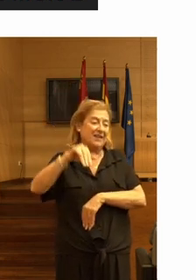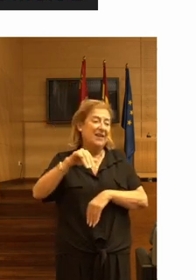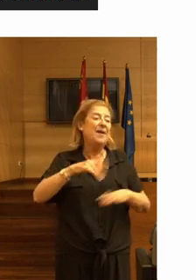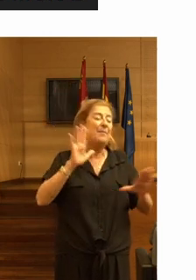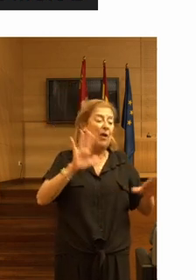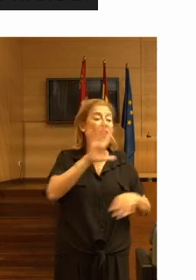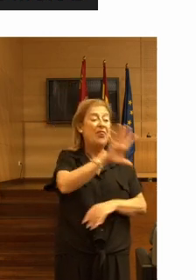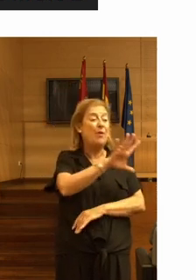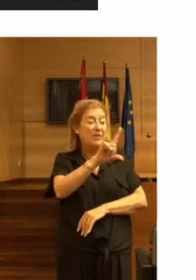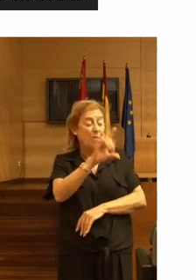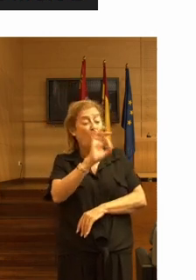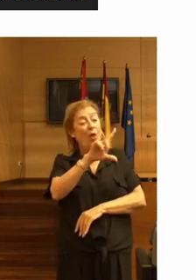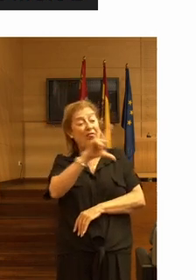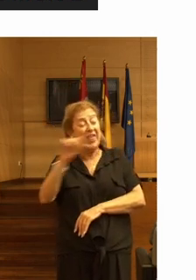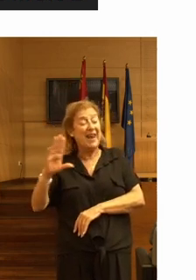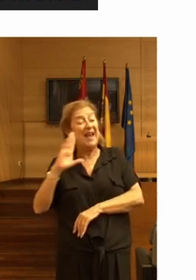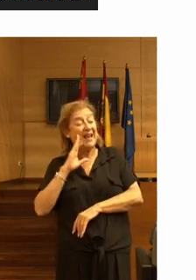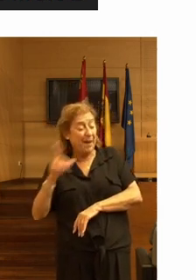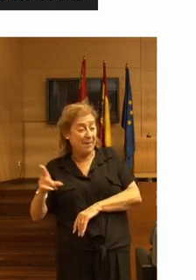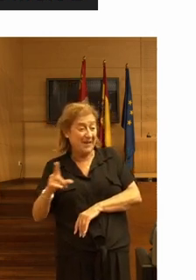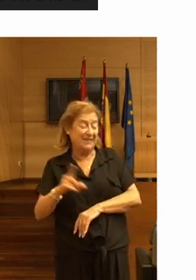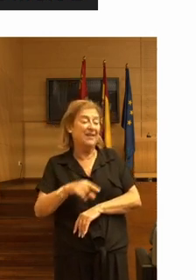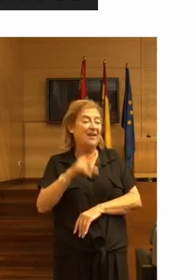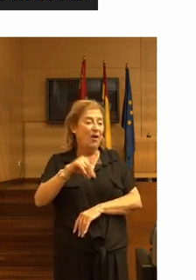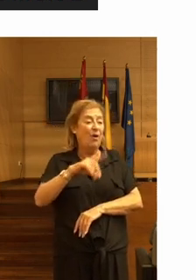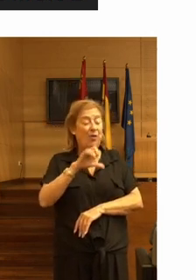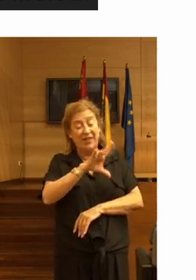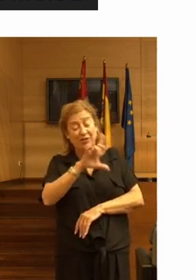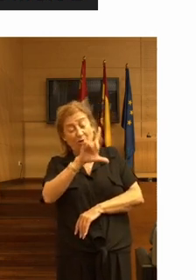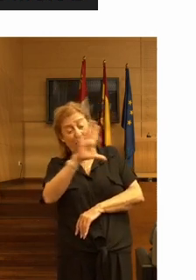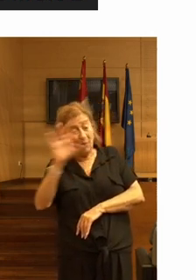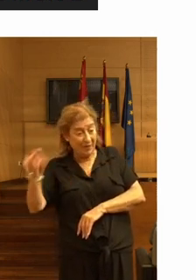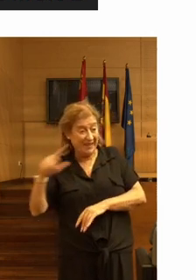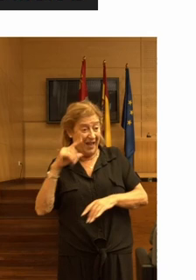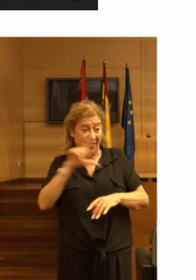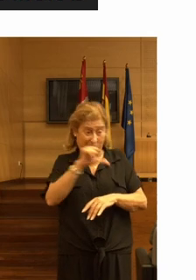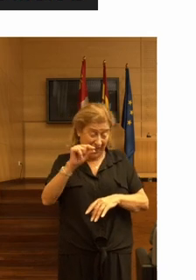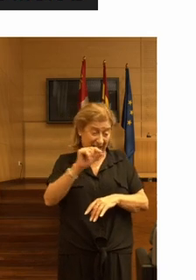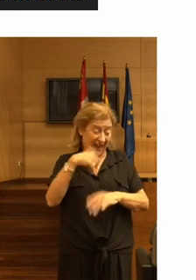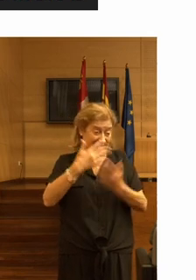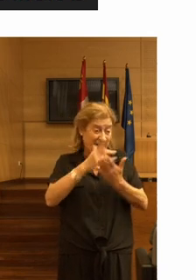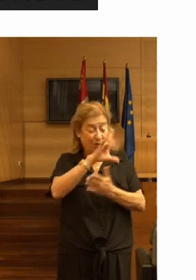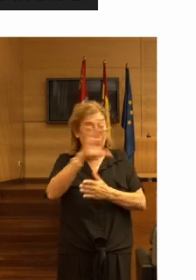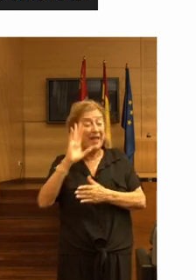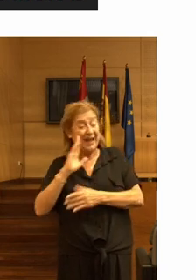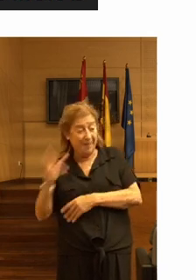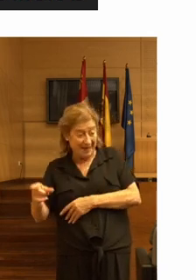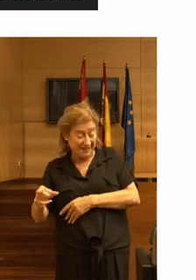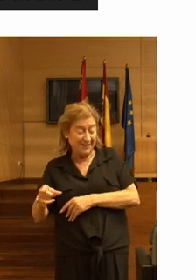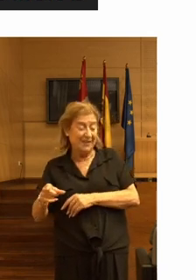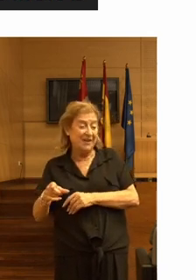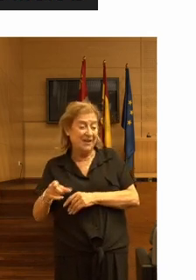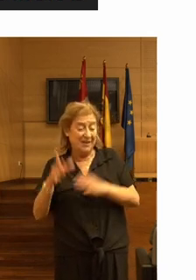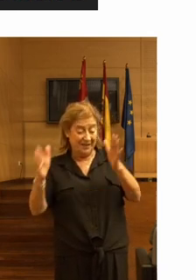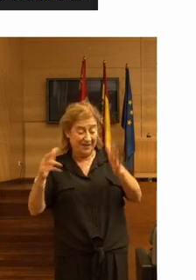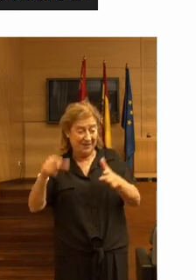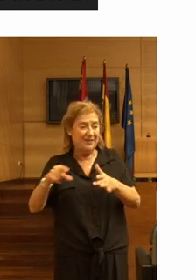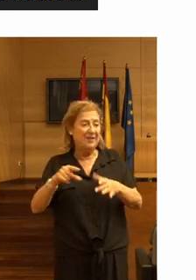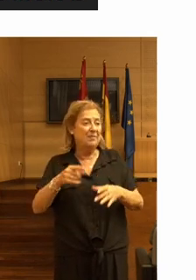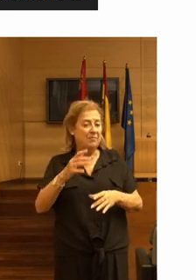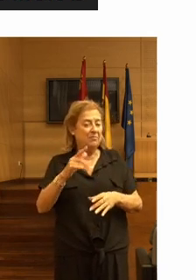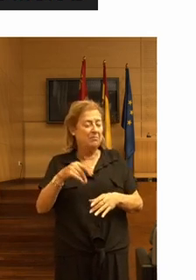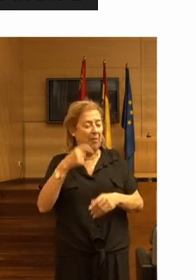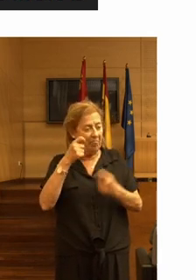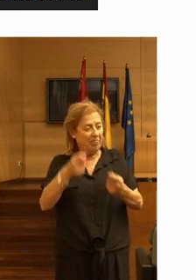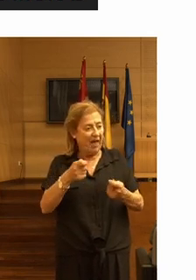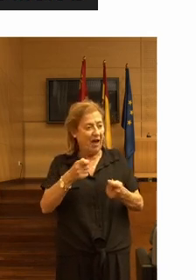rangos 51-100 camas o 101-150, es decir, centros desde las 50 hasta las 100 camas, perdón, hasta las 150 camas